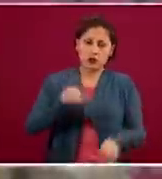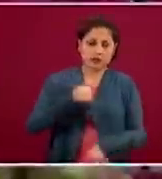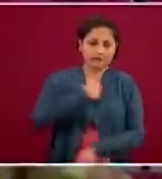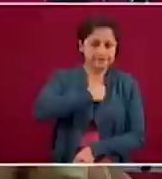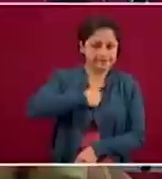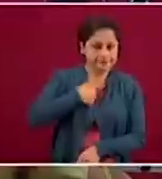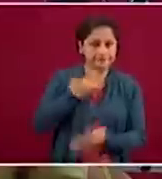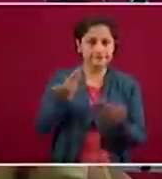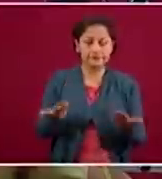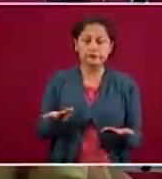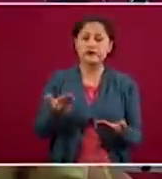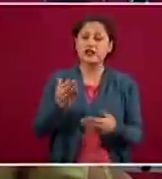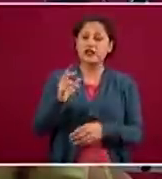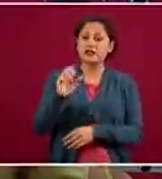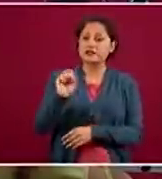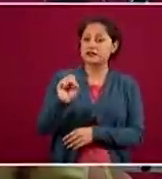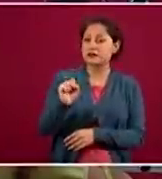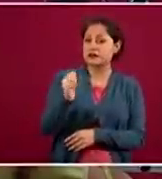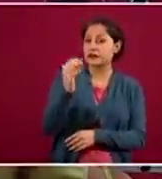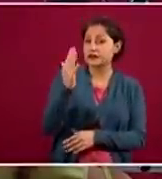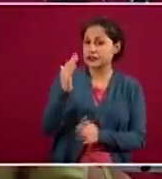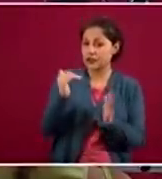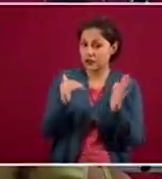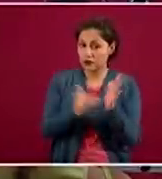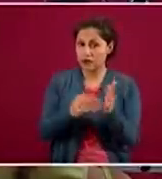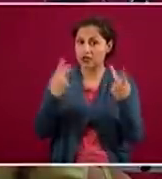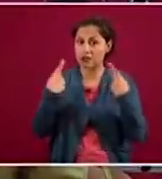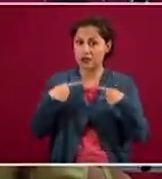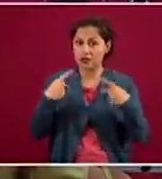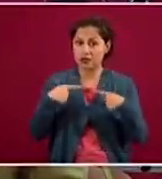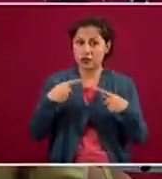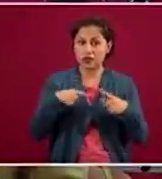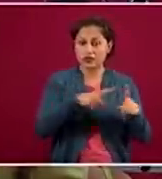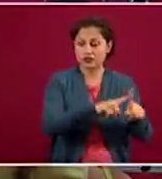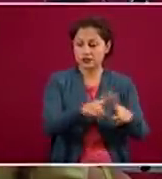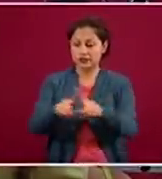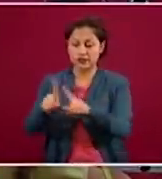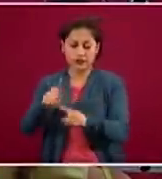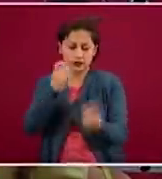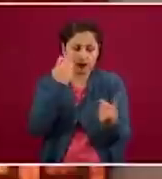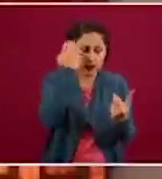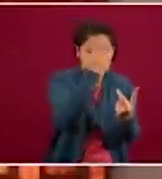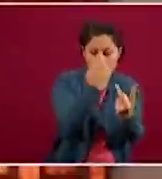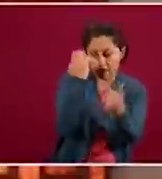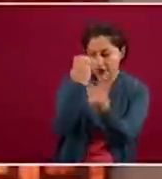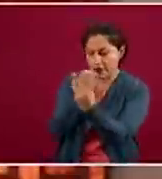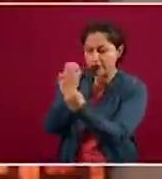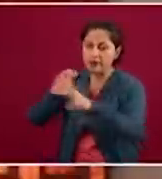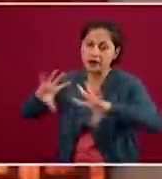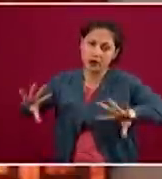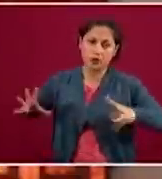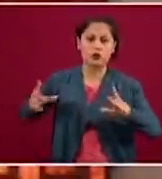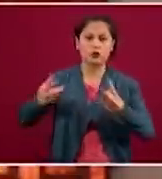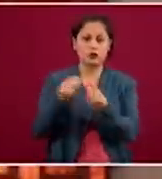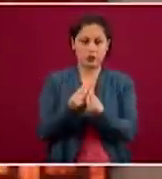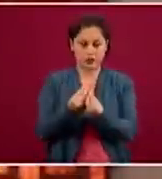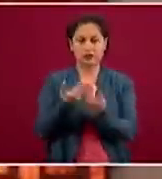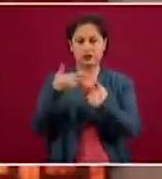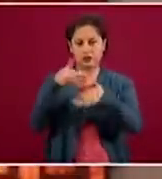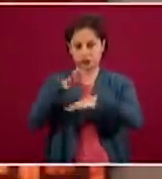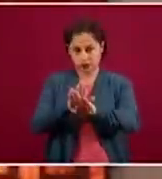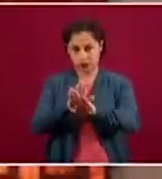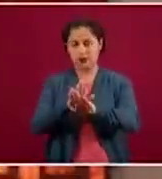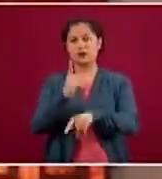de 35.000 las personas que han sido estudiadas hasta el momento en relación a la epidemia en México. Como